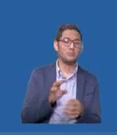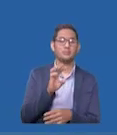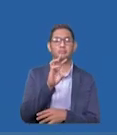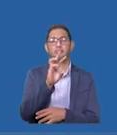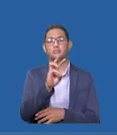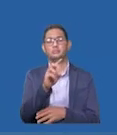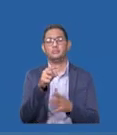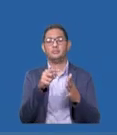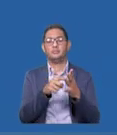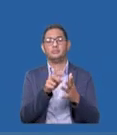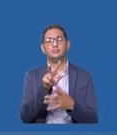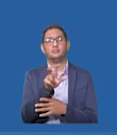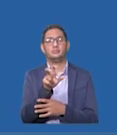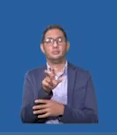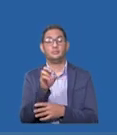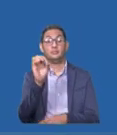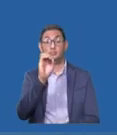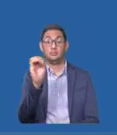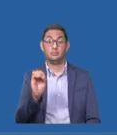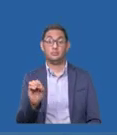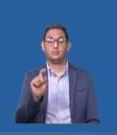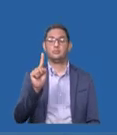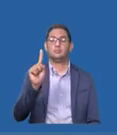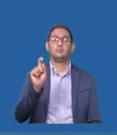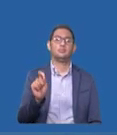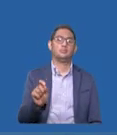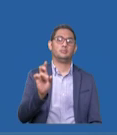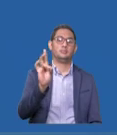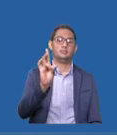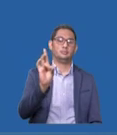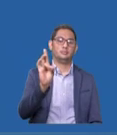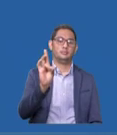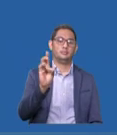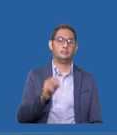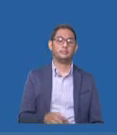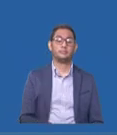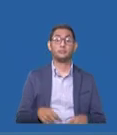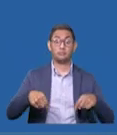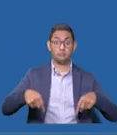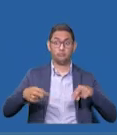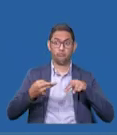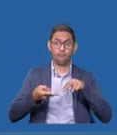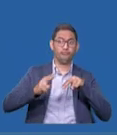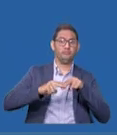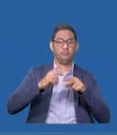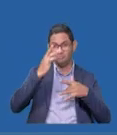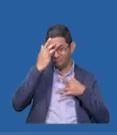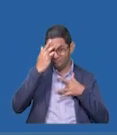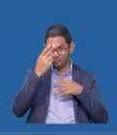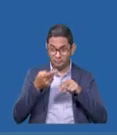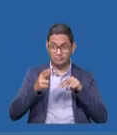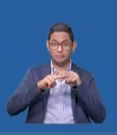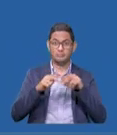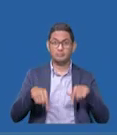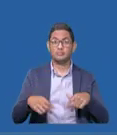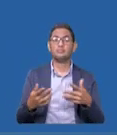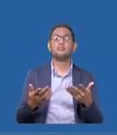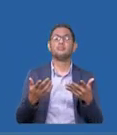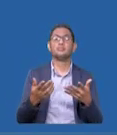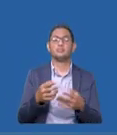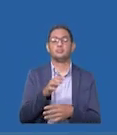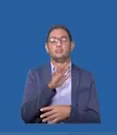para un porcentaje de letalidad de 1.7 hoy reportamos como nuevos casos